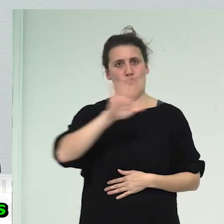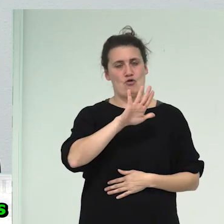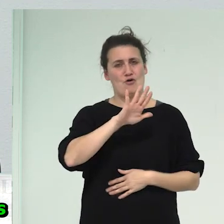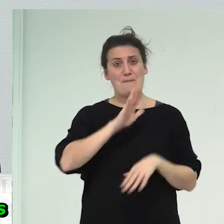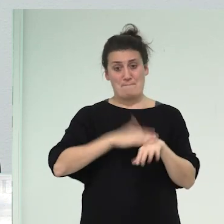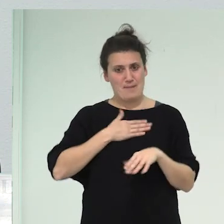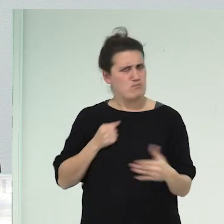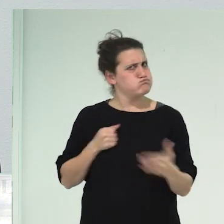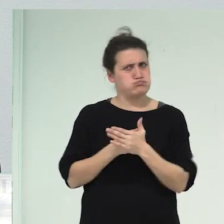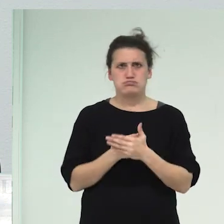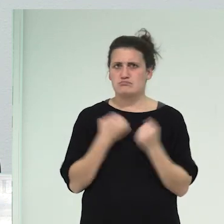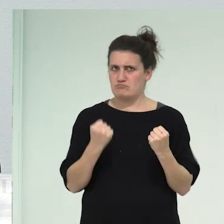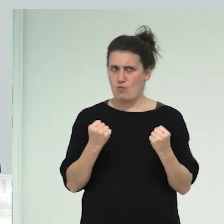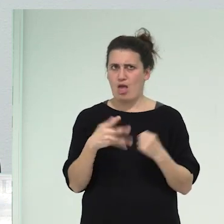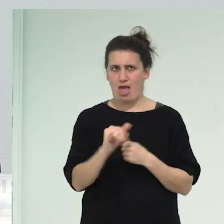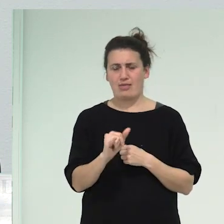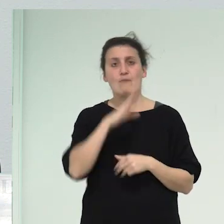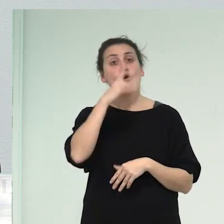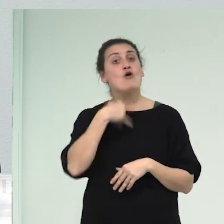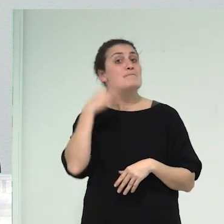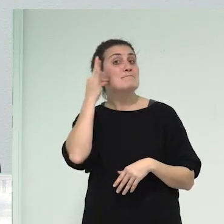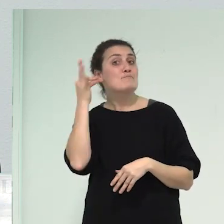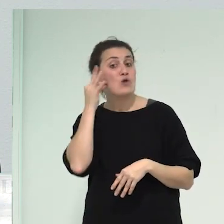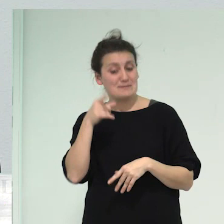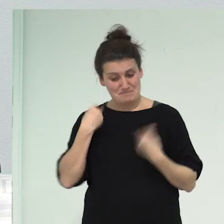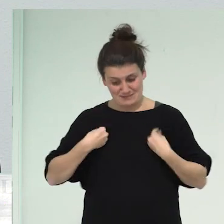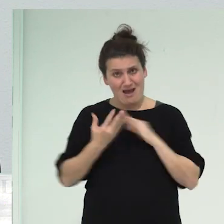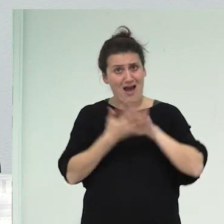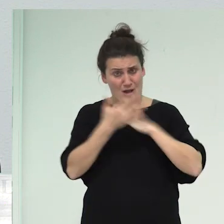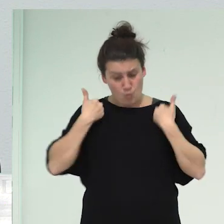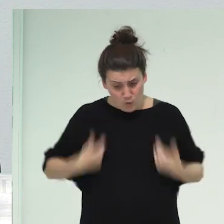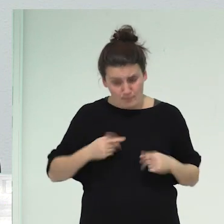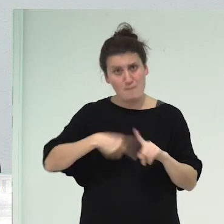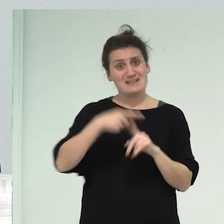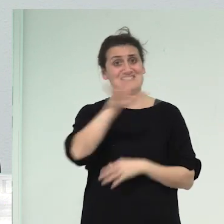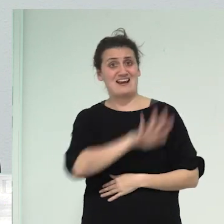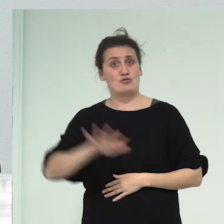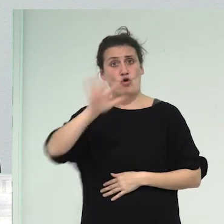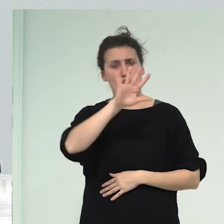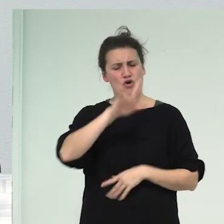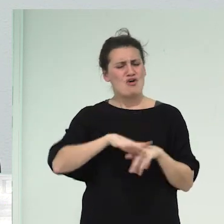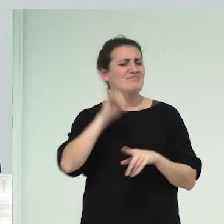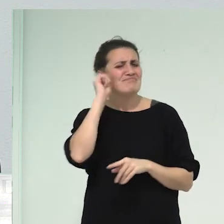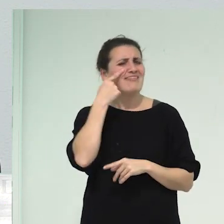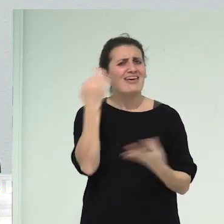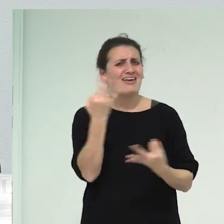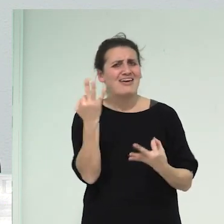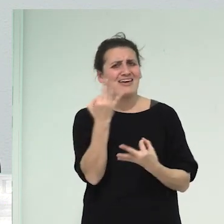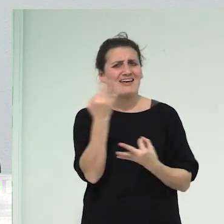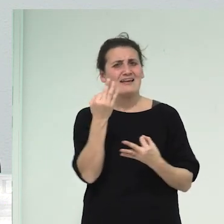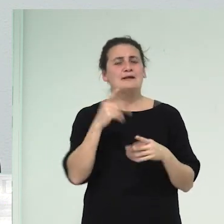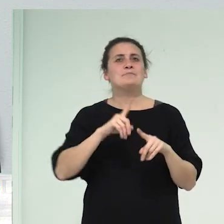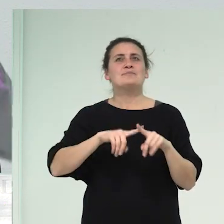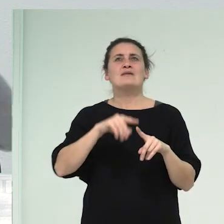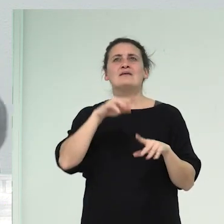más potentes, porque ellas, cuando hablan de cuerpo y territorio, toman en cuenta el extractivismo al que